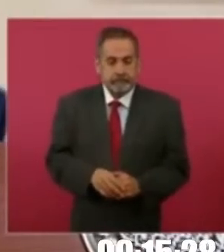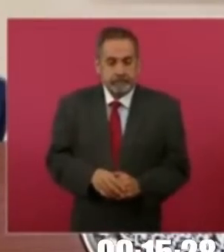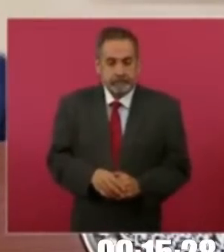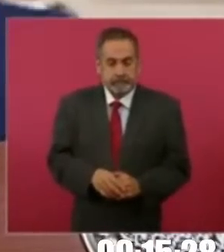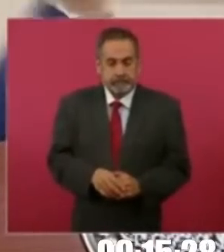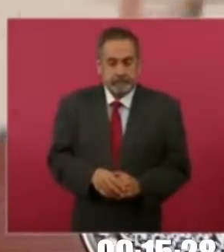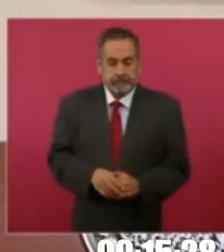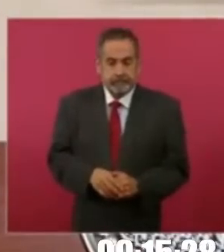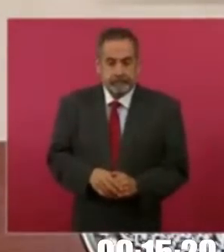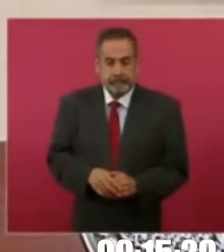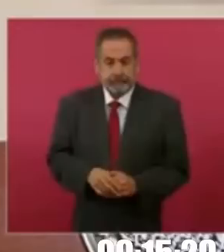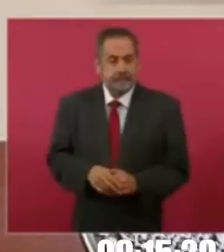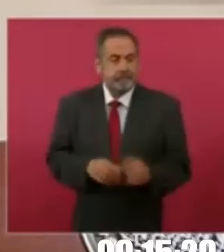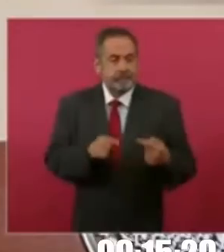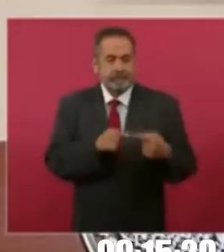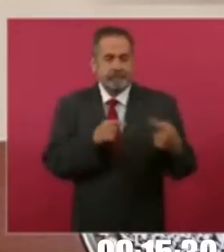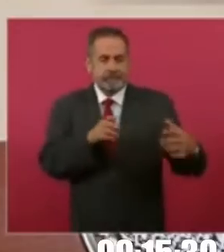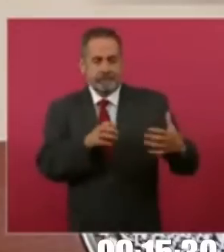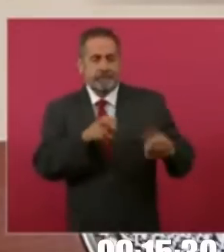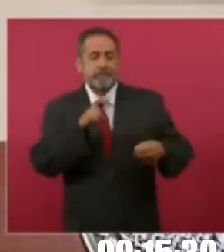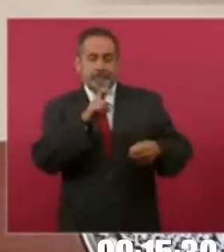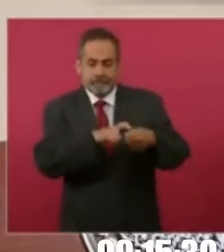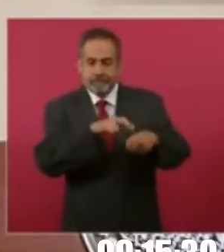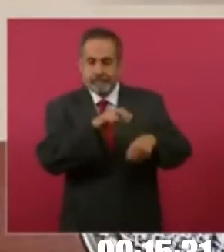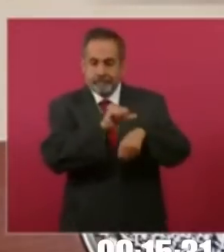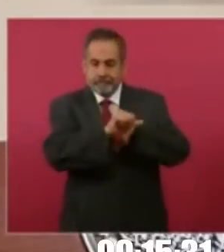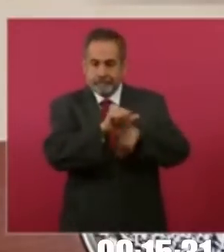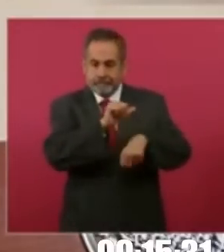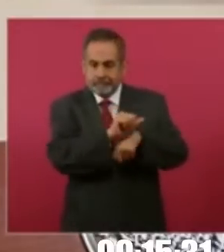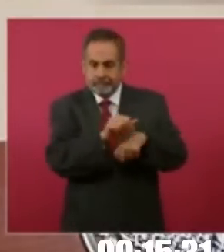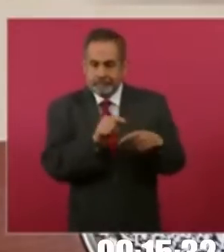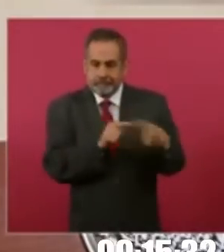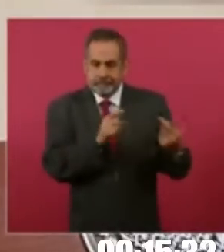los conservadores de Argentina